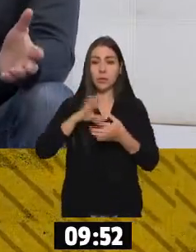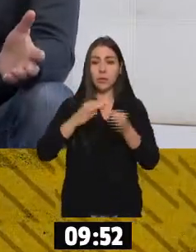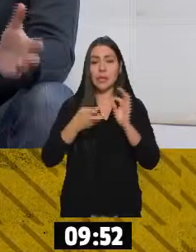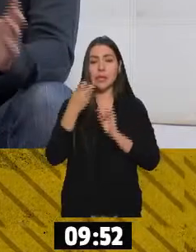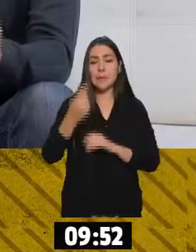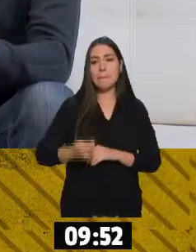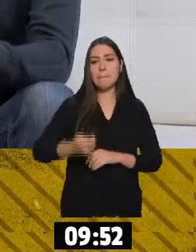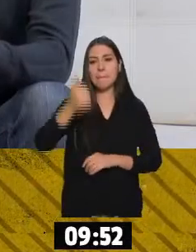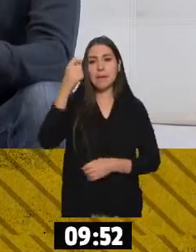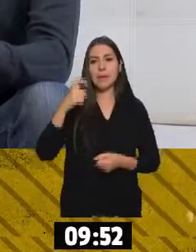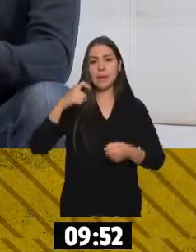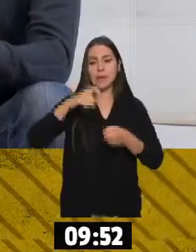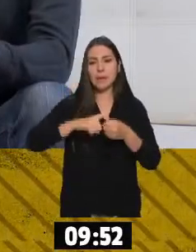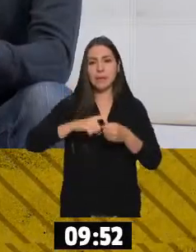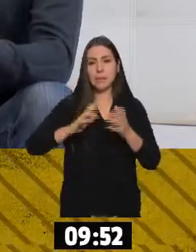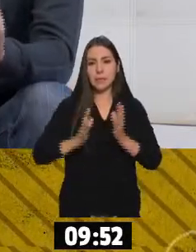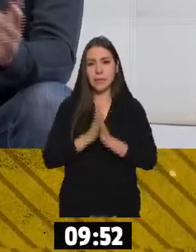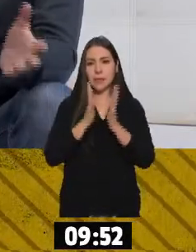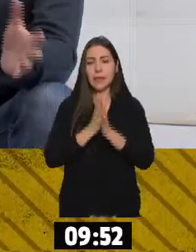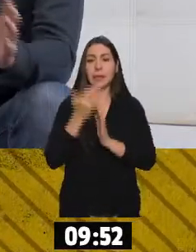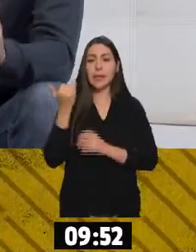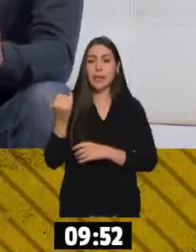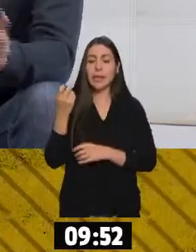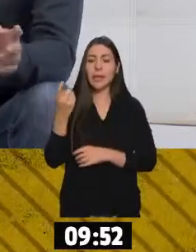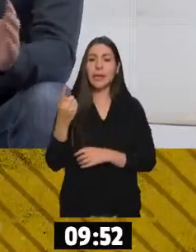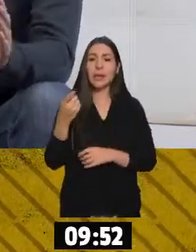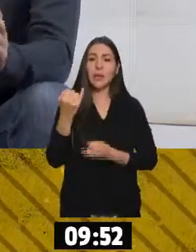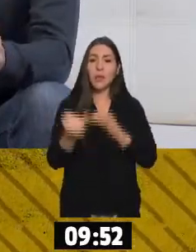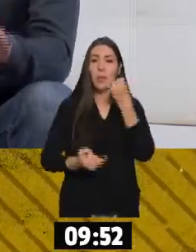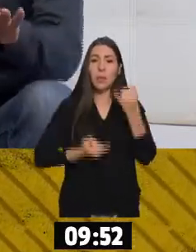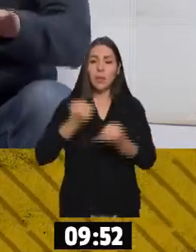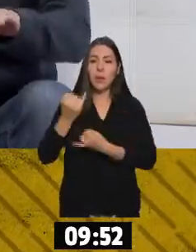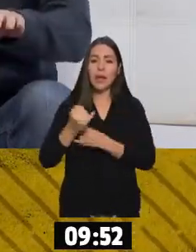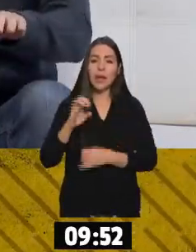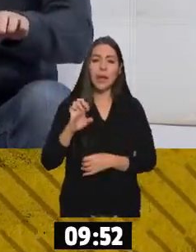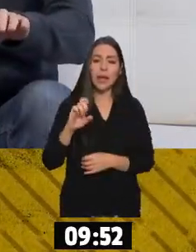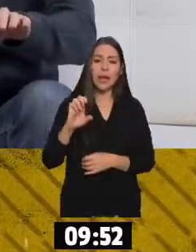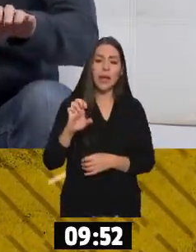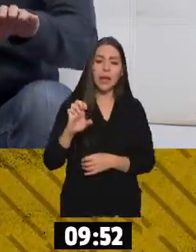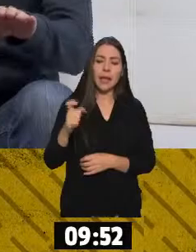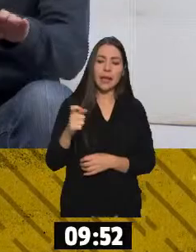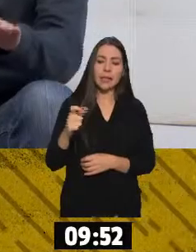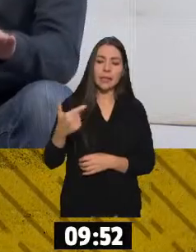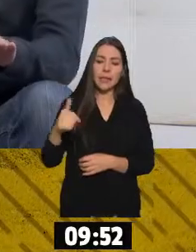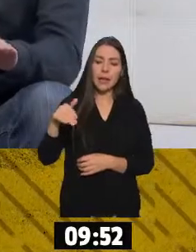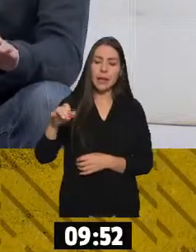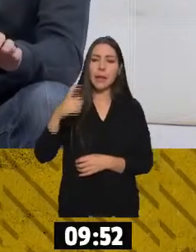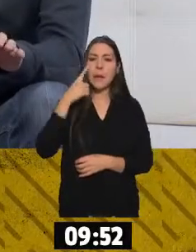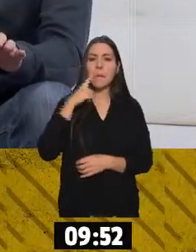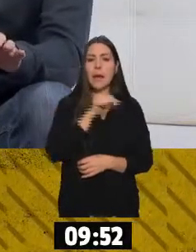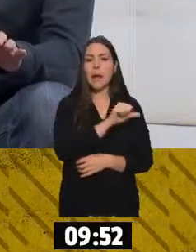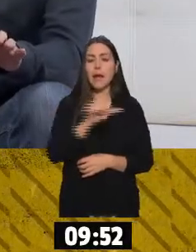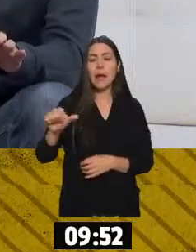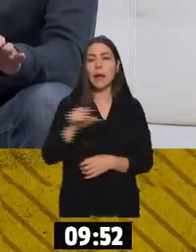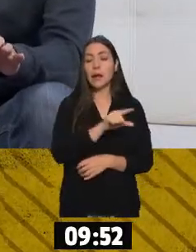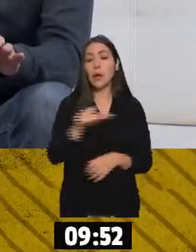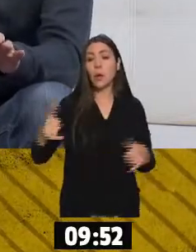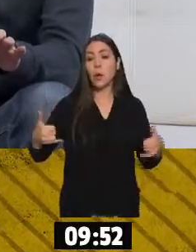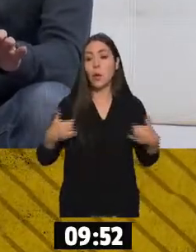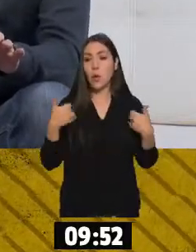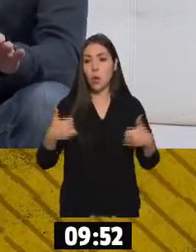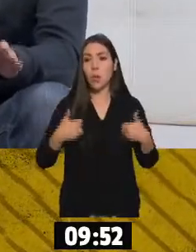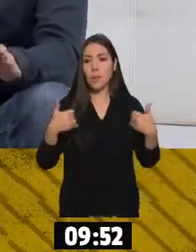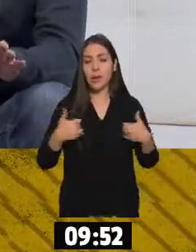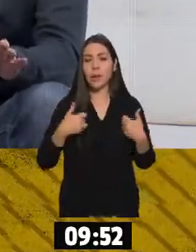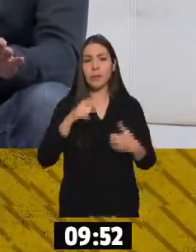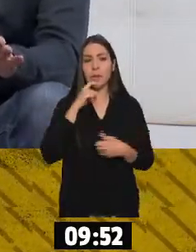disciplina proviene de los X Games. Y estos juegos X Games son, digamos, todos aquellos Son deportes pa' que chavitos. no entran dentro del